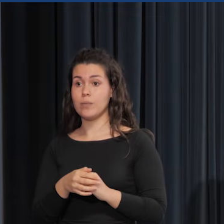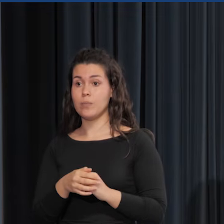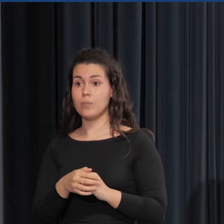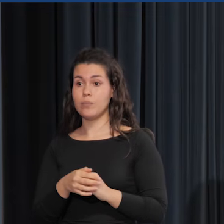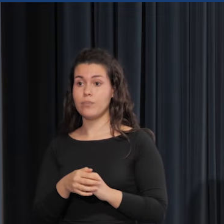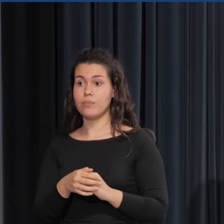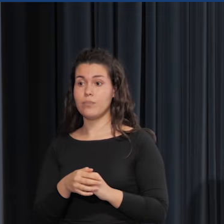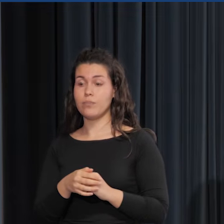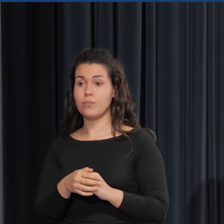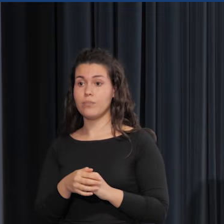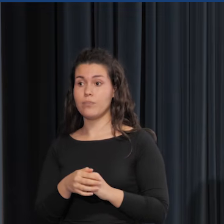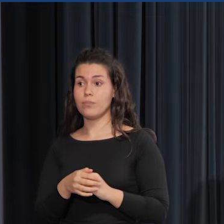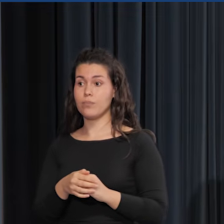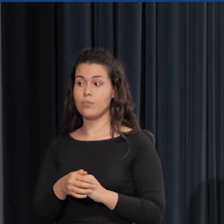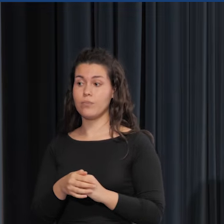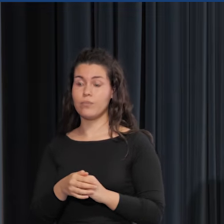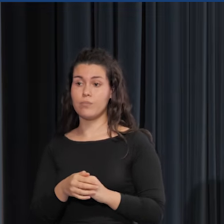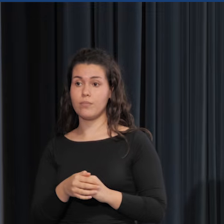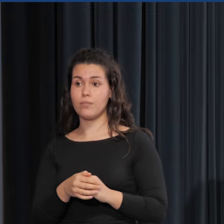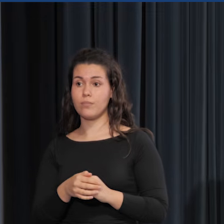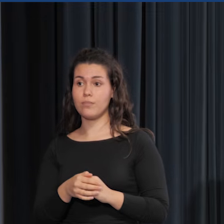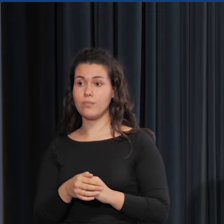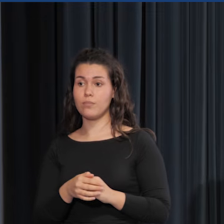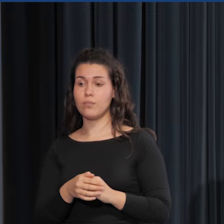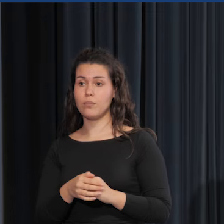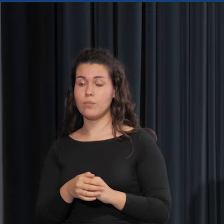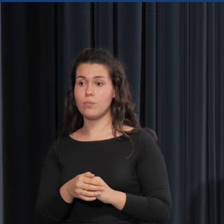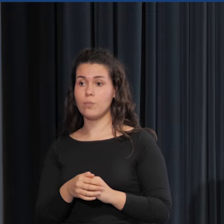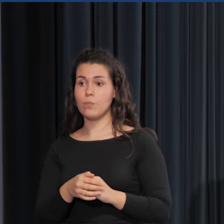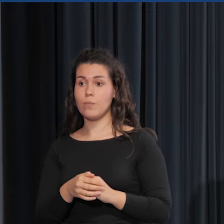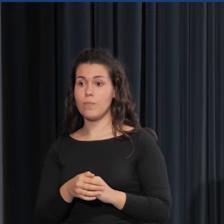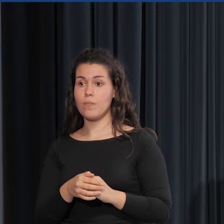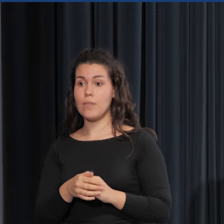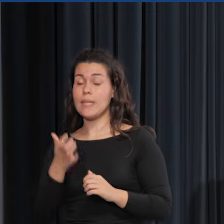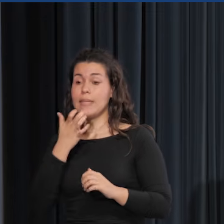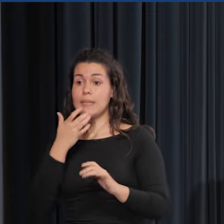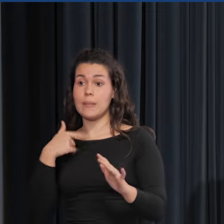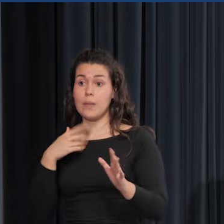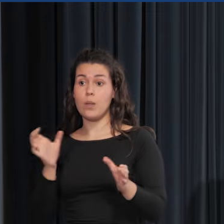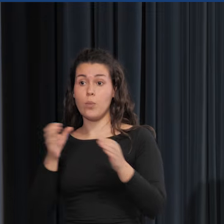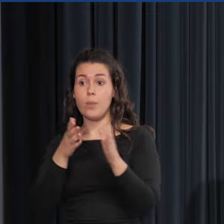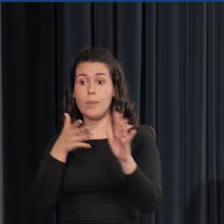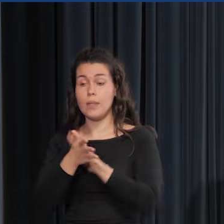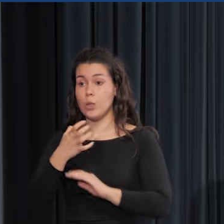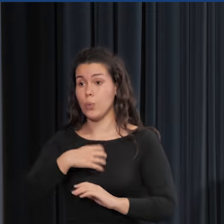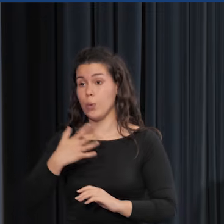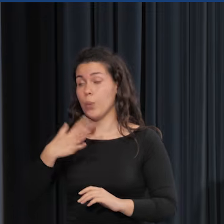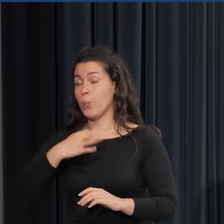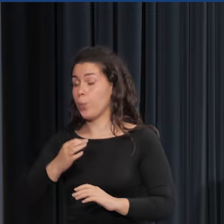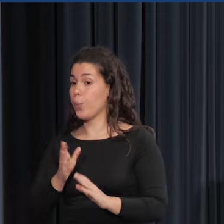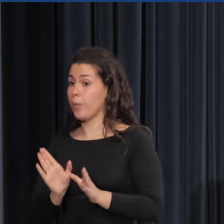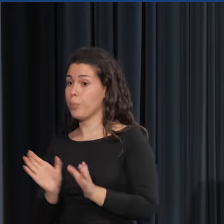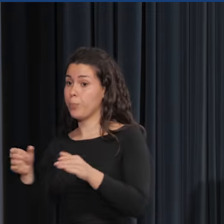cuando no sea posible, mejor dicho, pues recurramos a las individuales. En conclusión, y para